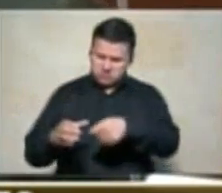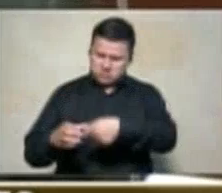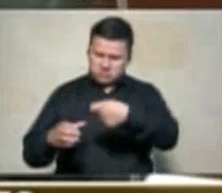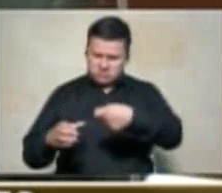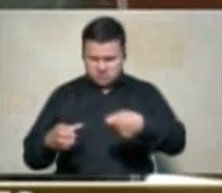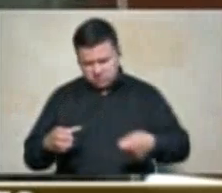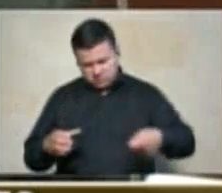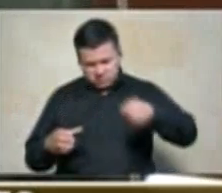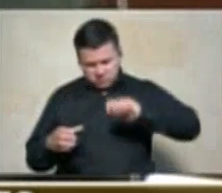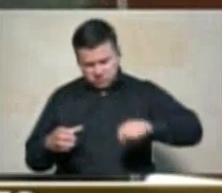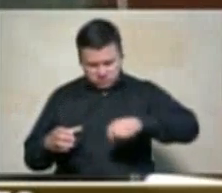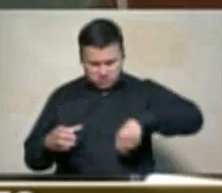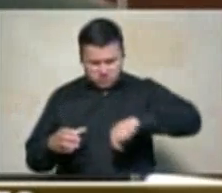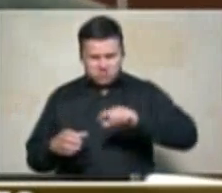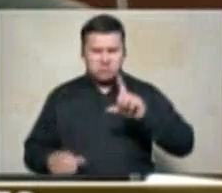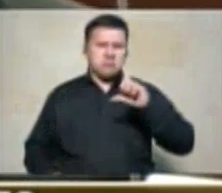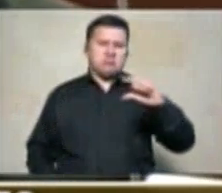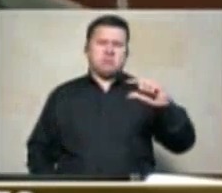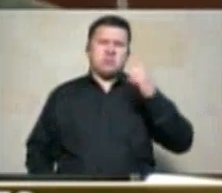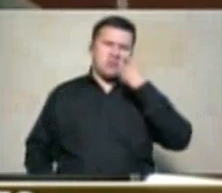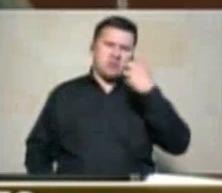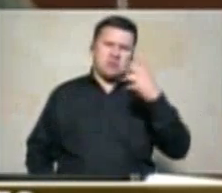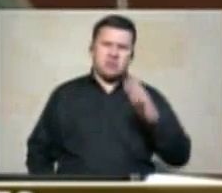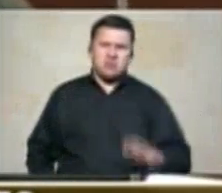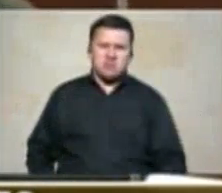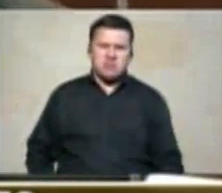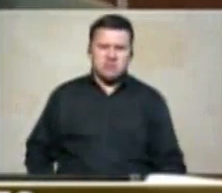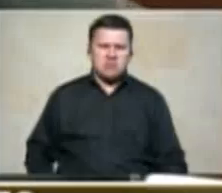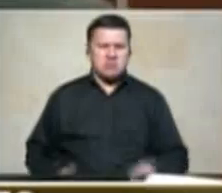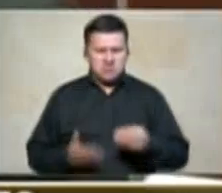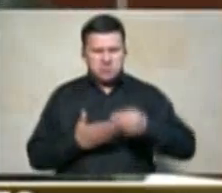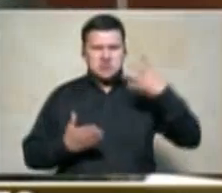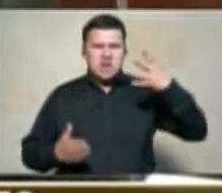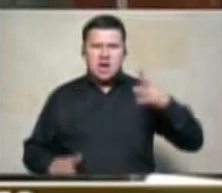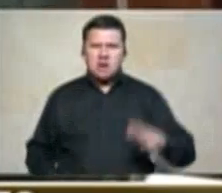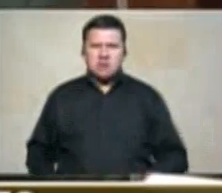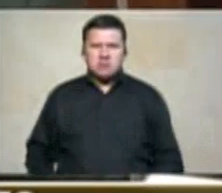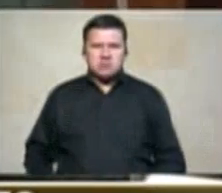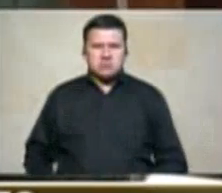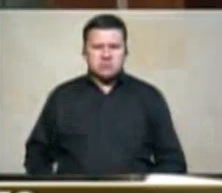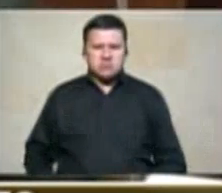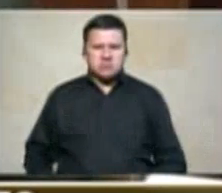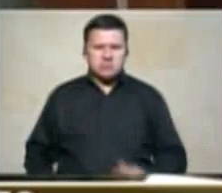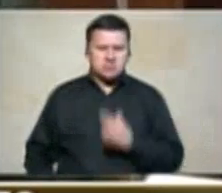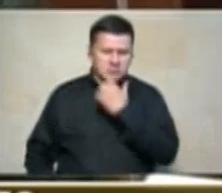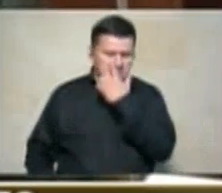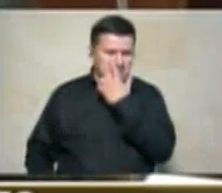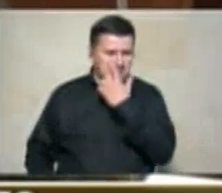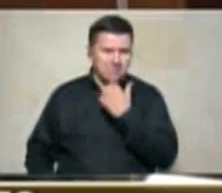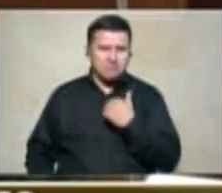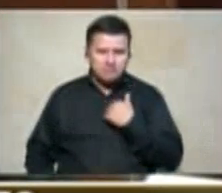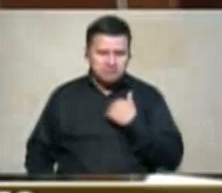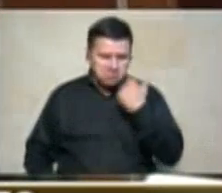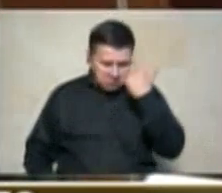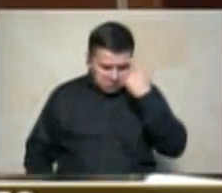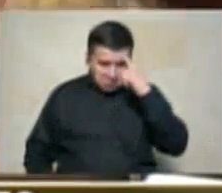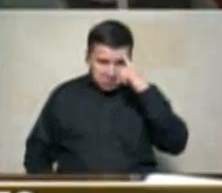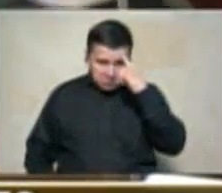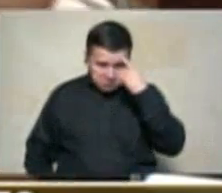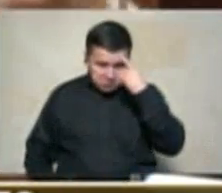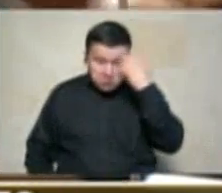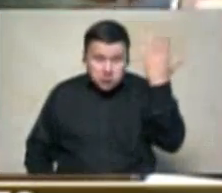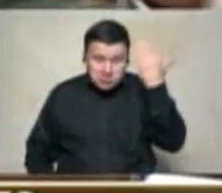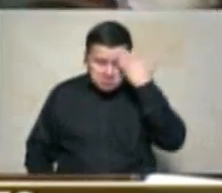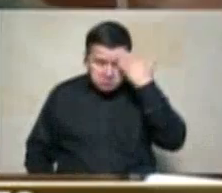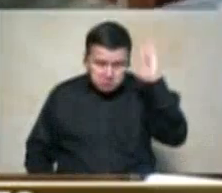caros. Sí, fuimos miopes. Como fue miope y es miope la ganadería de la costa y de los